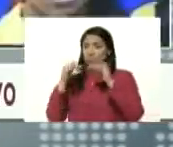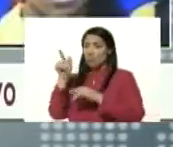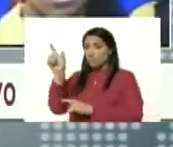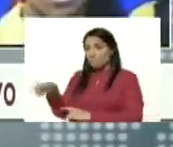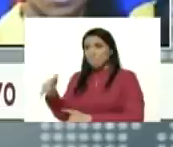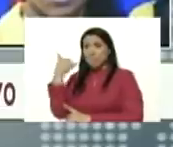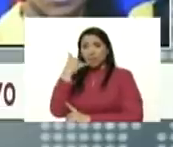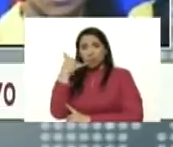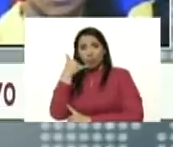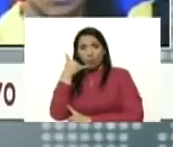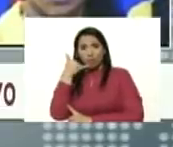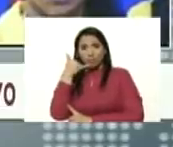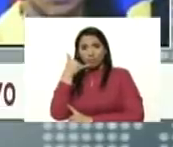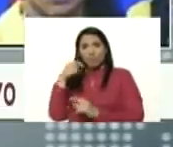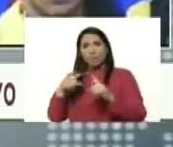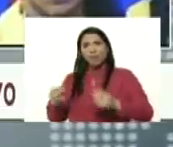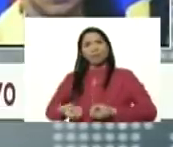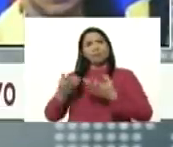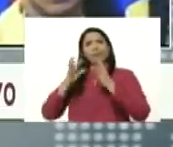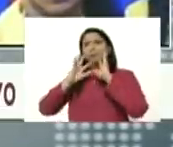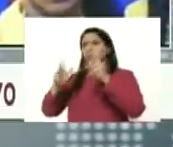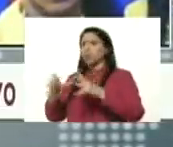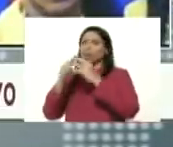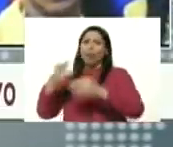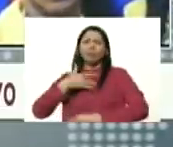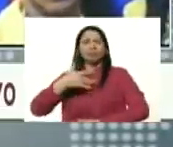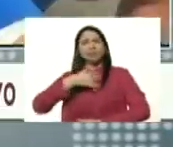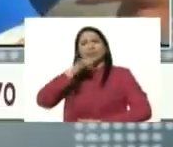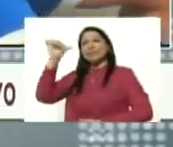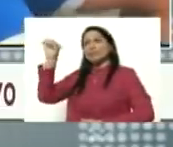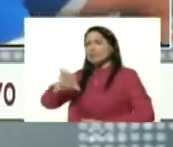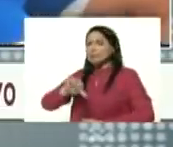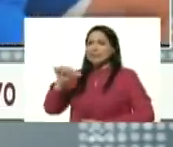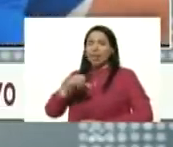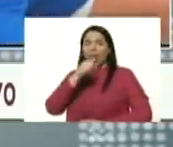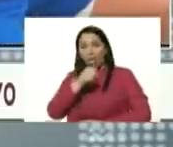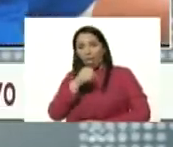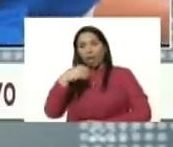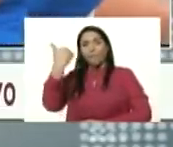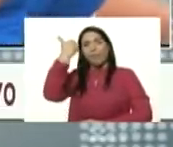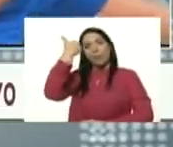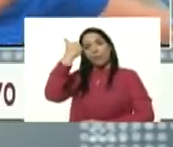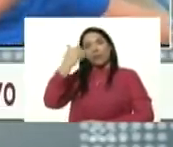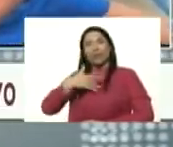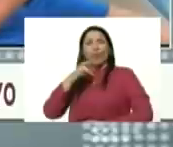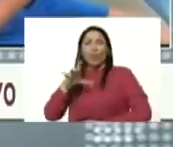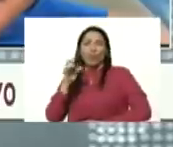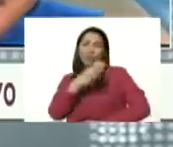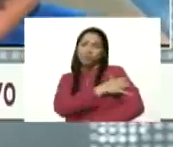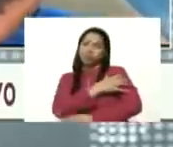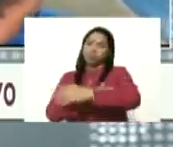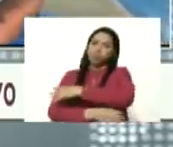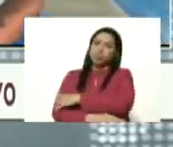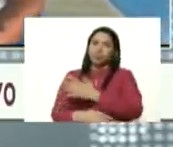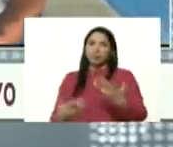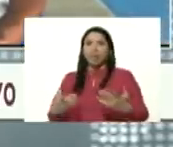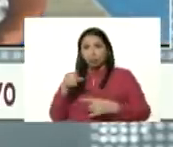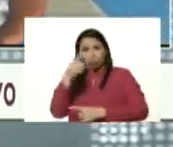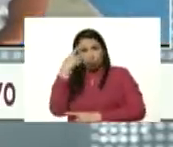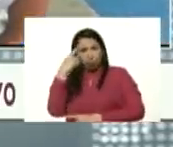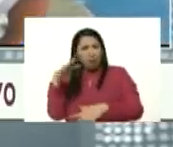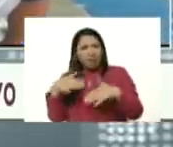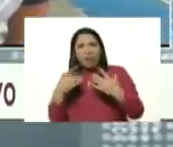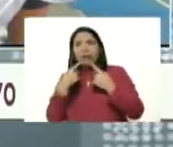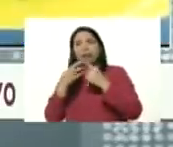persona. Ella le dio todos los síntomas que tenía, tos, fiebre, dolores. ¿Y tú sabes qué le dijeron?